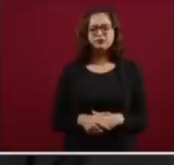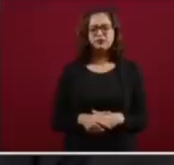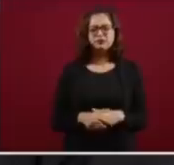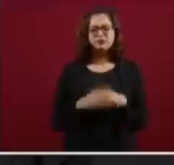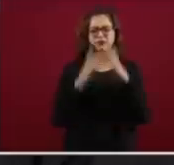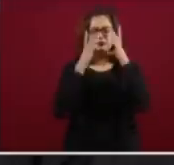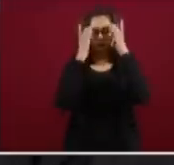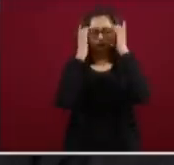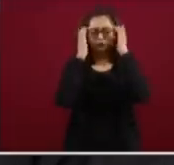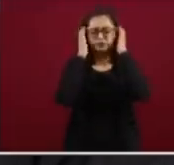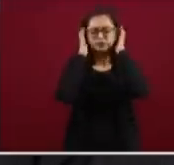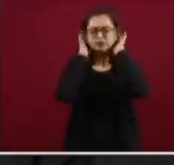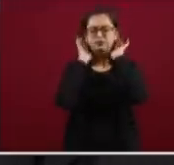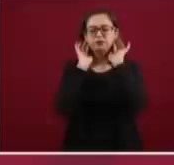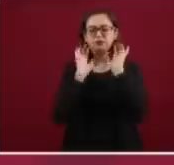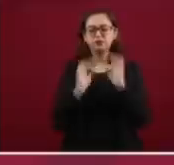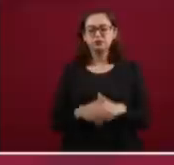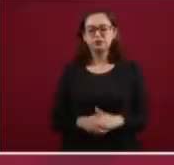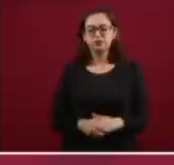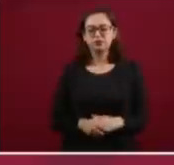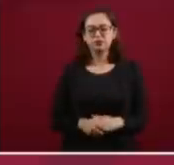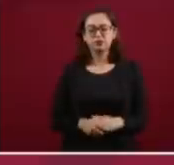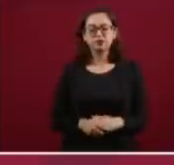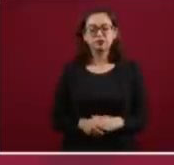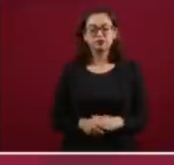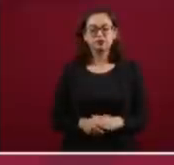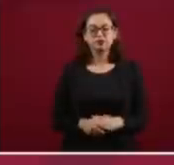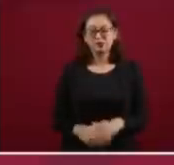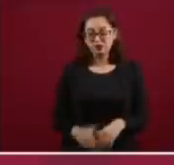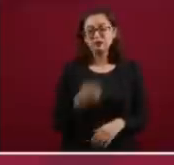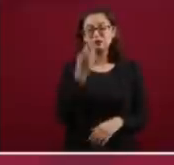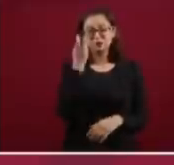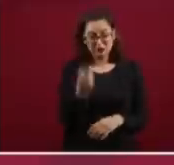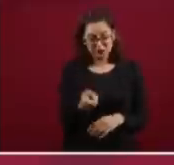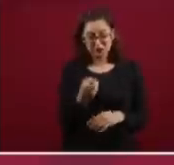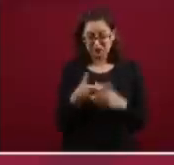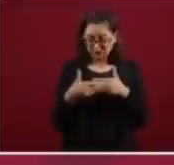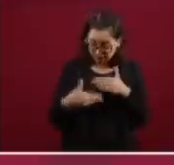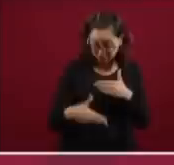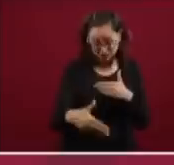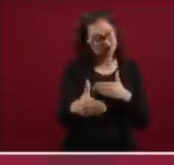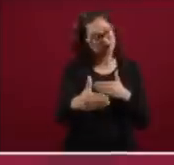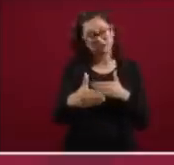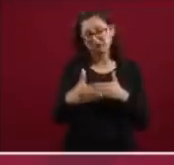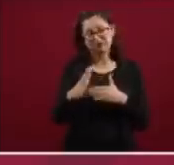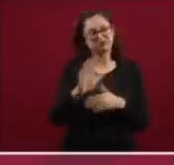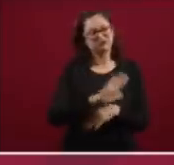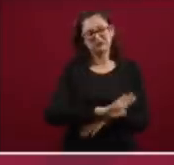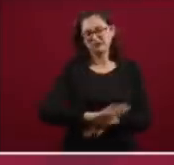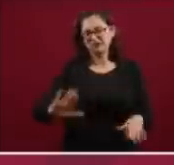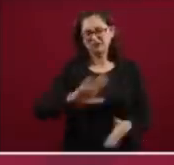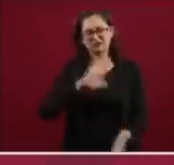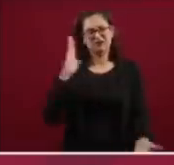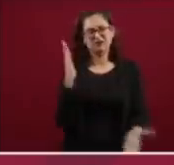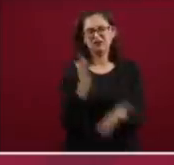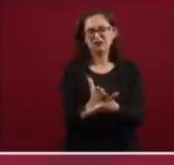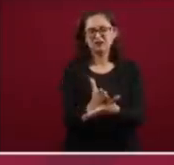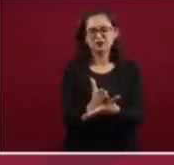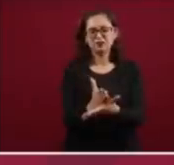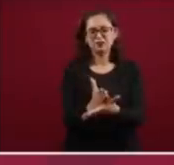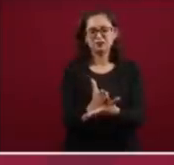eso es lo que no se va a permitir y es lo que nos va pero